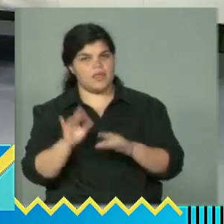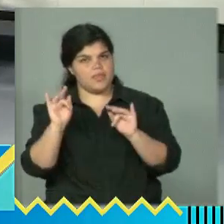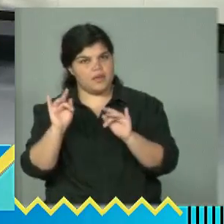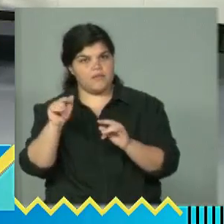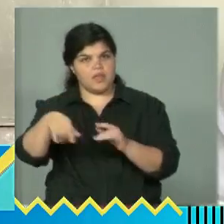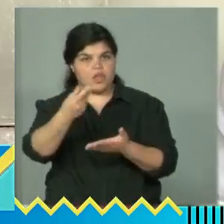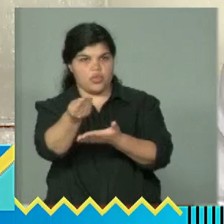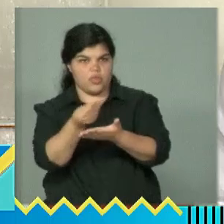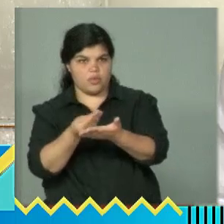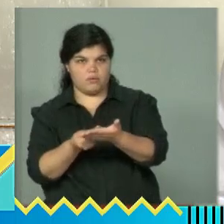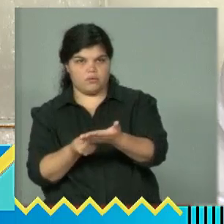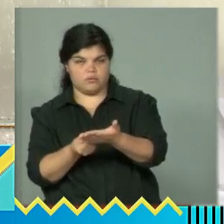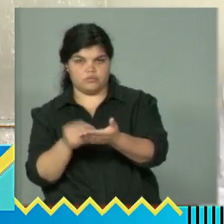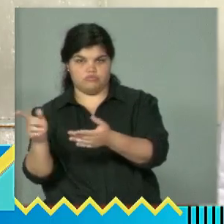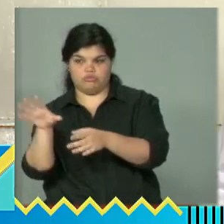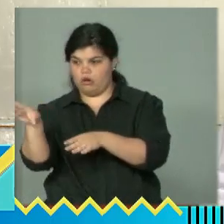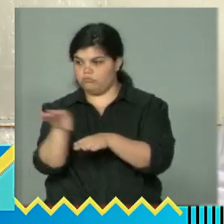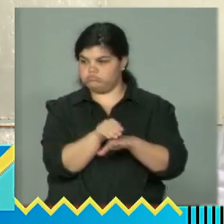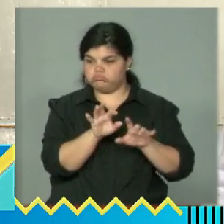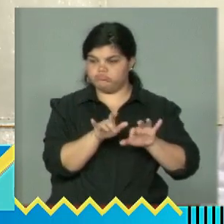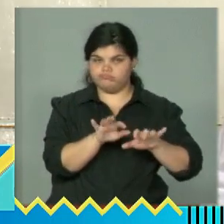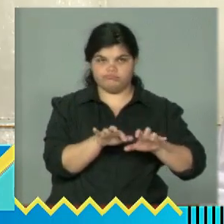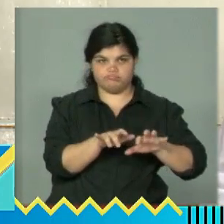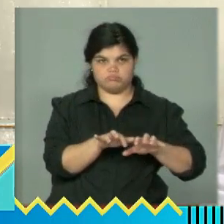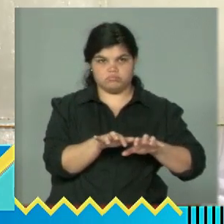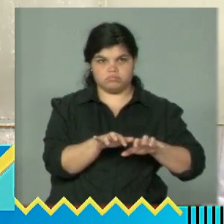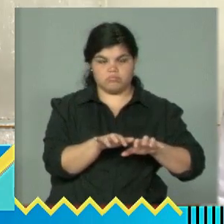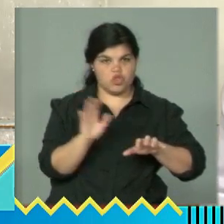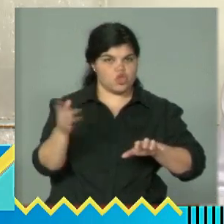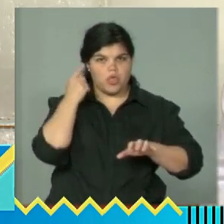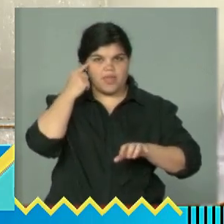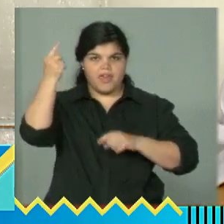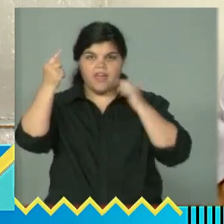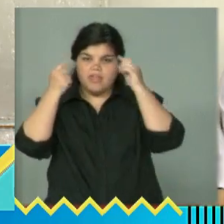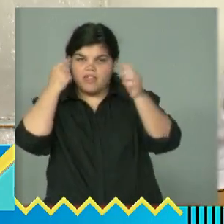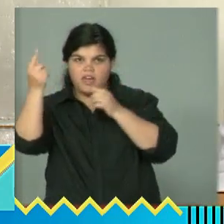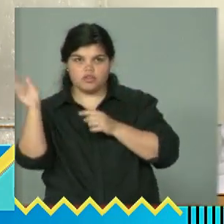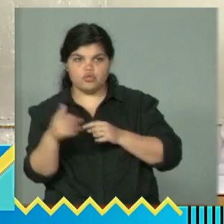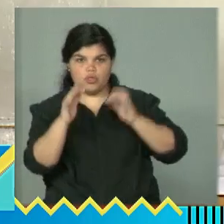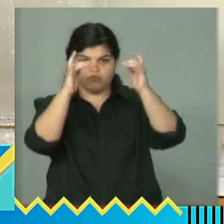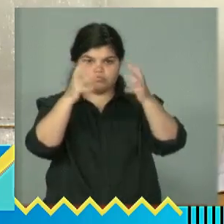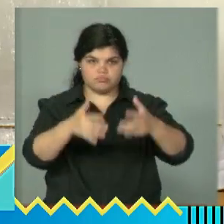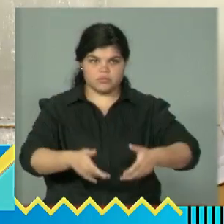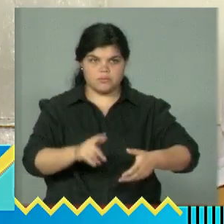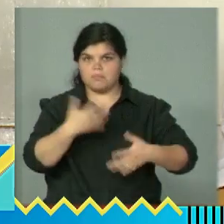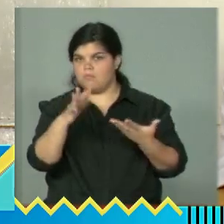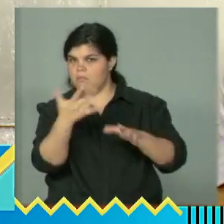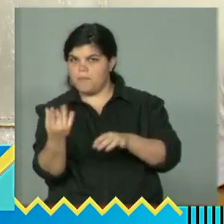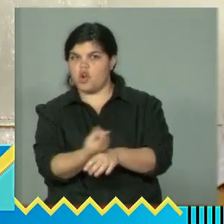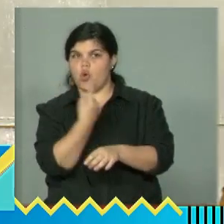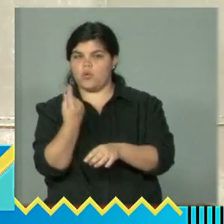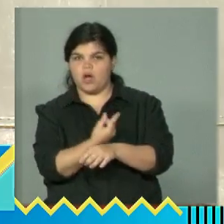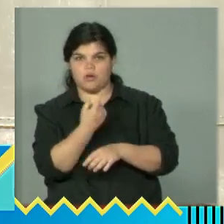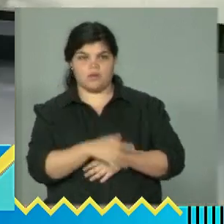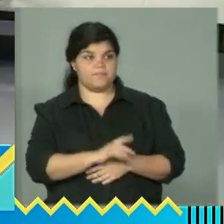en la hoja, yo la escribí en la computadora y en todo eso que pensamos fue como una hora. Y cuando